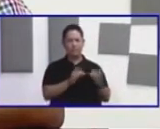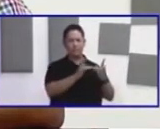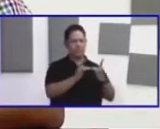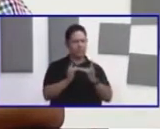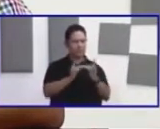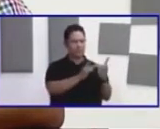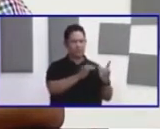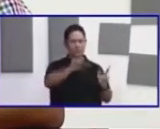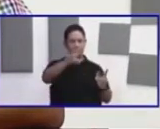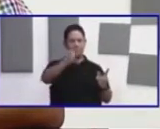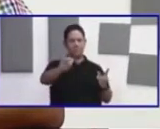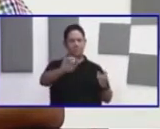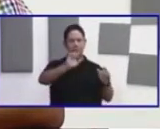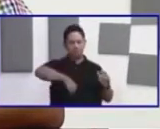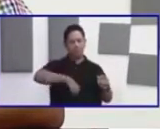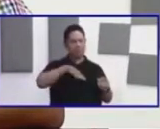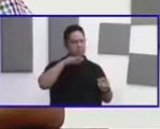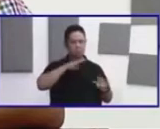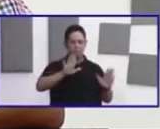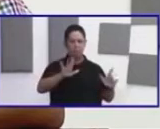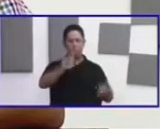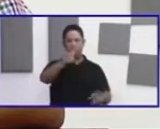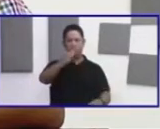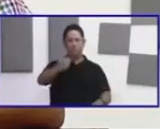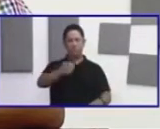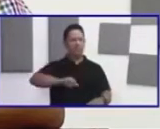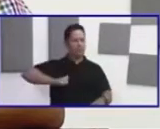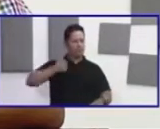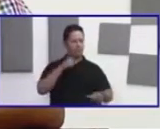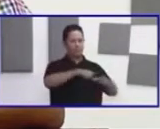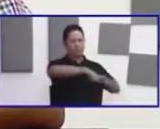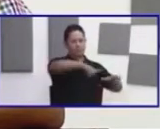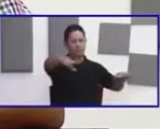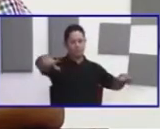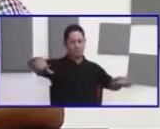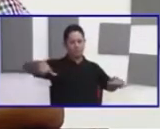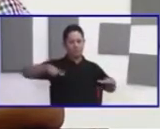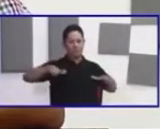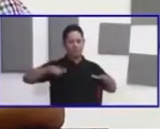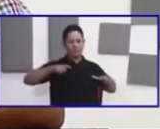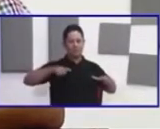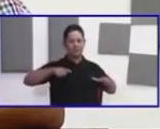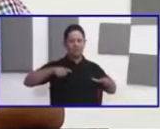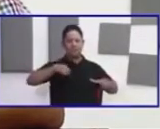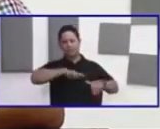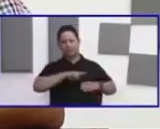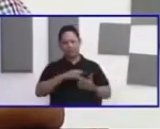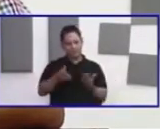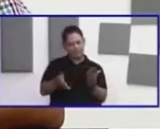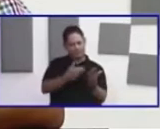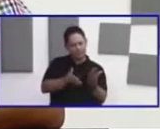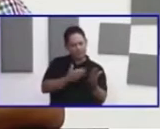camas hospitalarias para poder aprovechar ese espacio. Ahora bien, si nosotros íbamos a la norma, a lo que